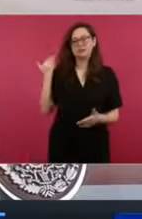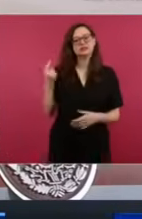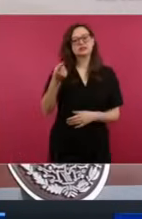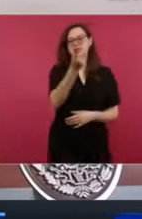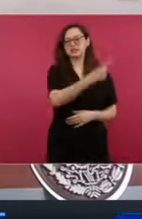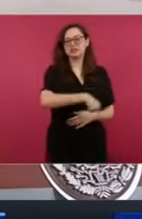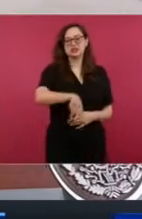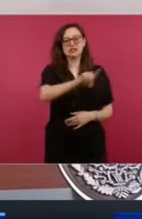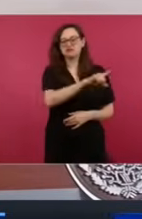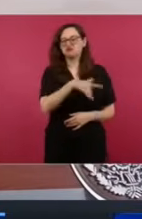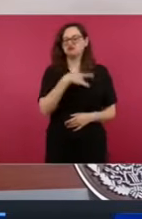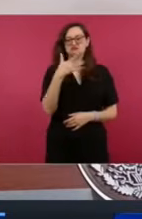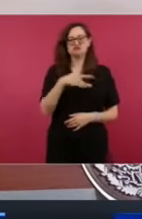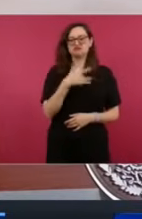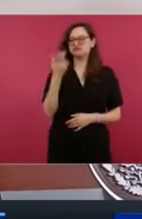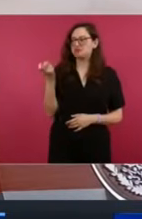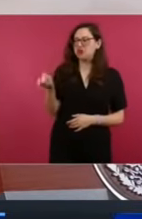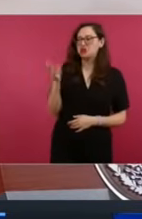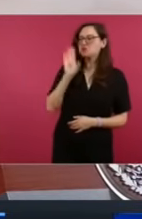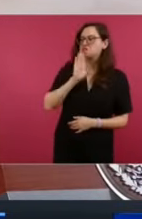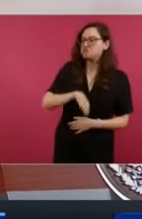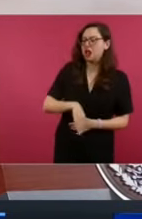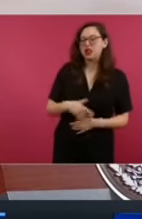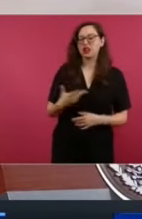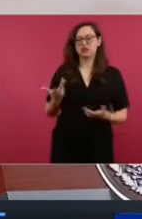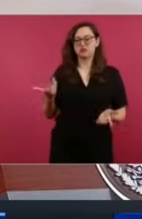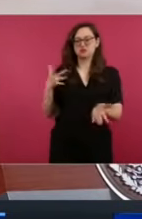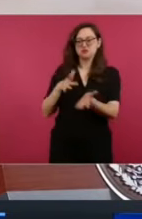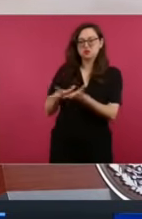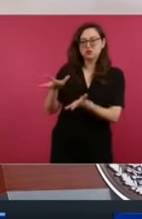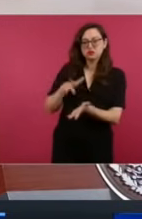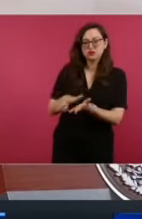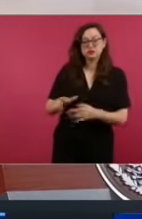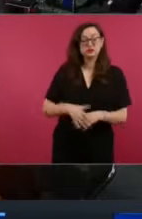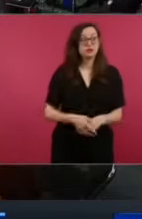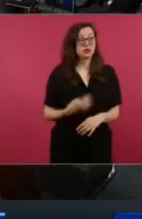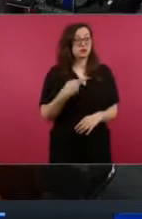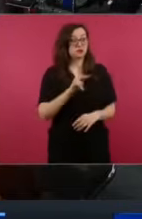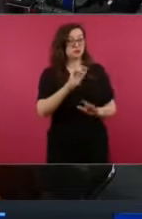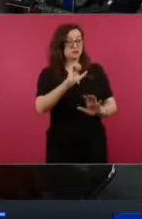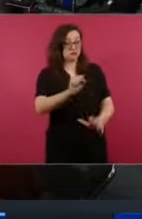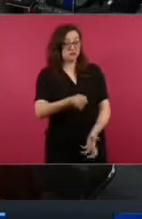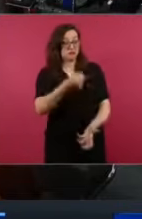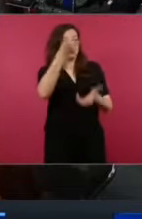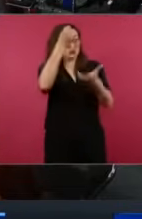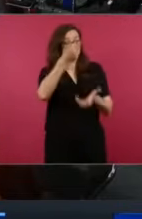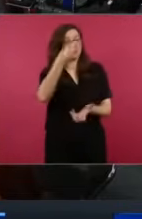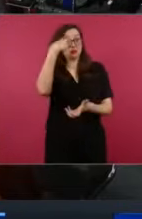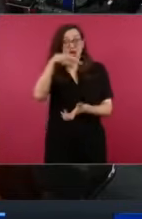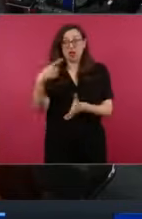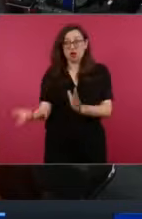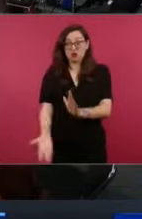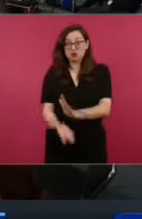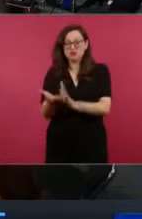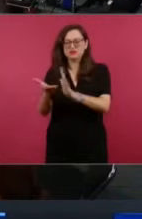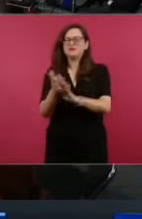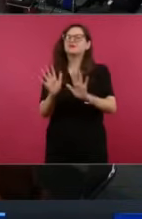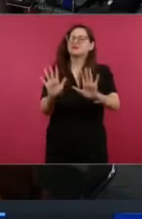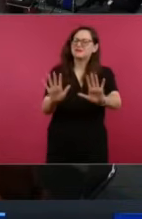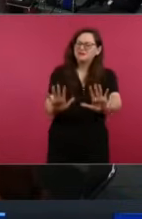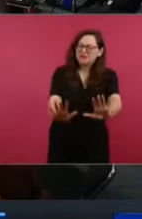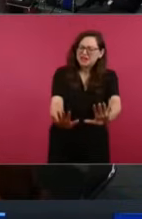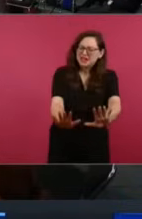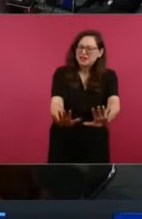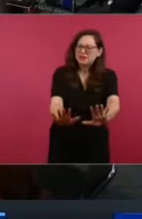estamos hablando de casi 3,000 municipios en el estado, y luego los que en los estados y luego que la fiscalía no informa allá a nivel